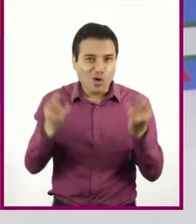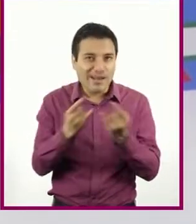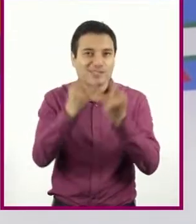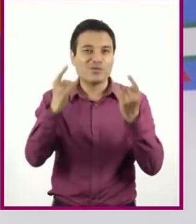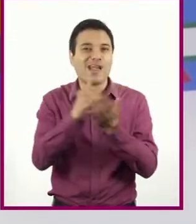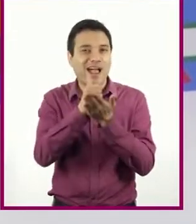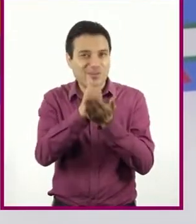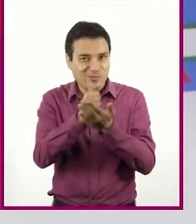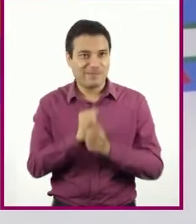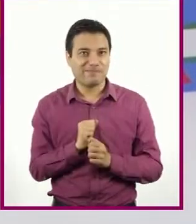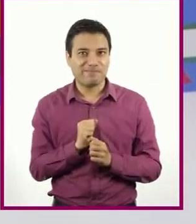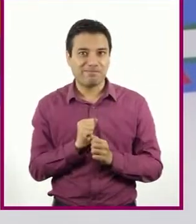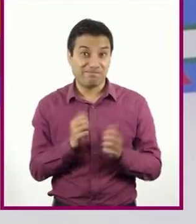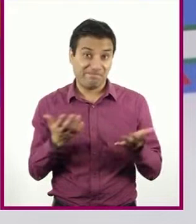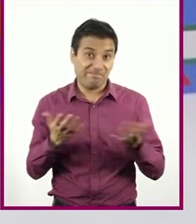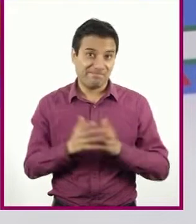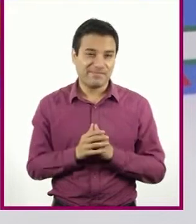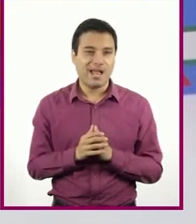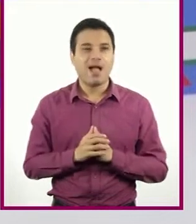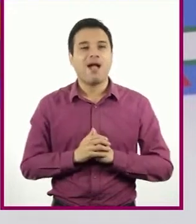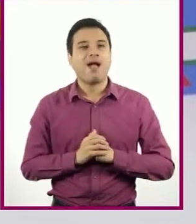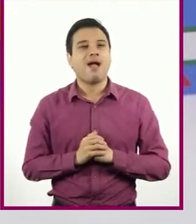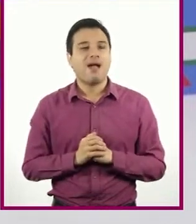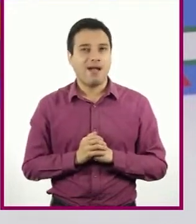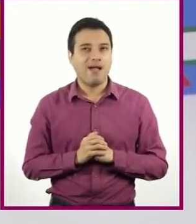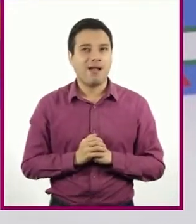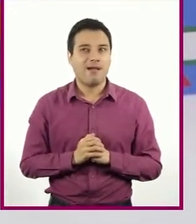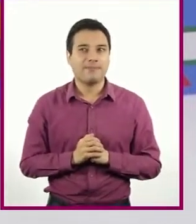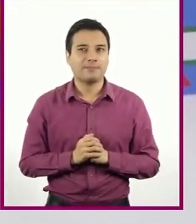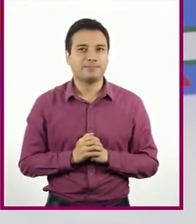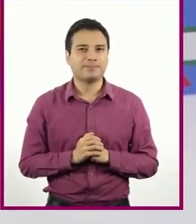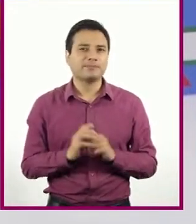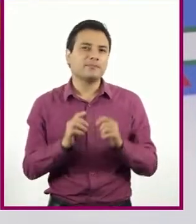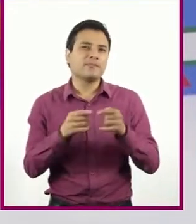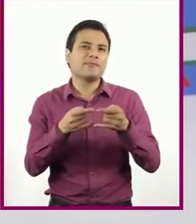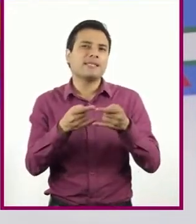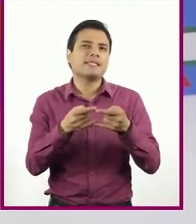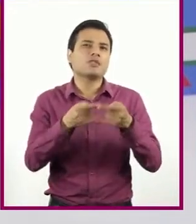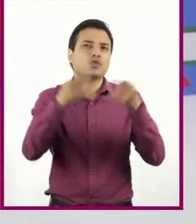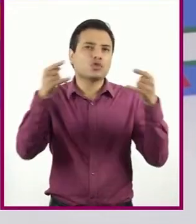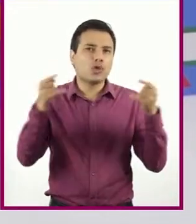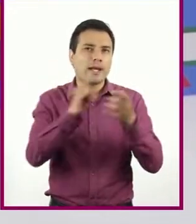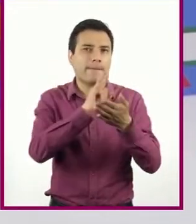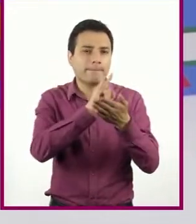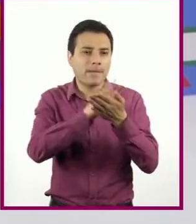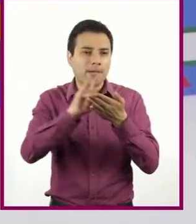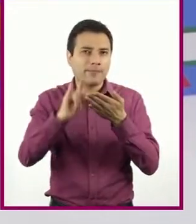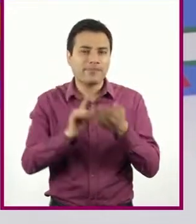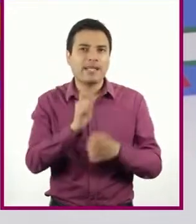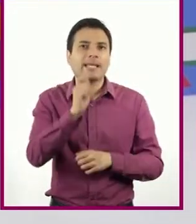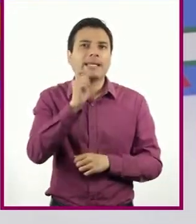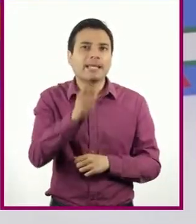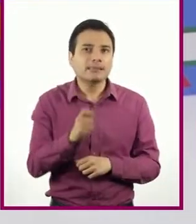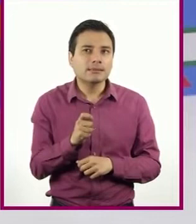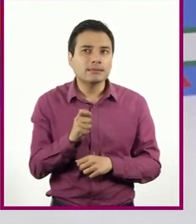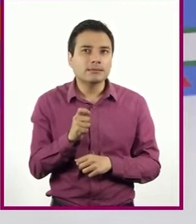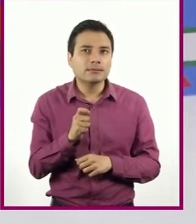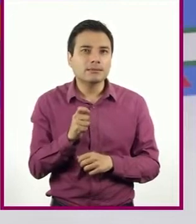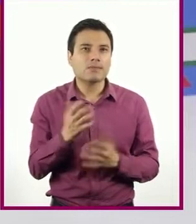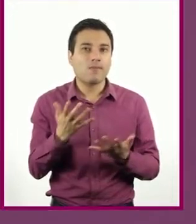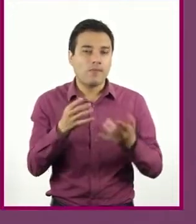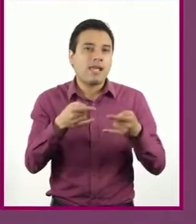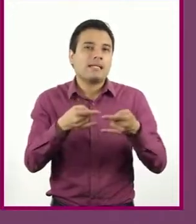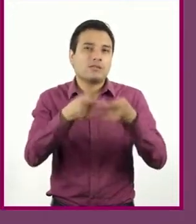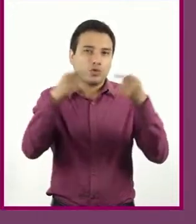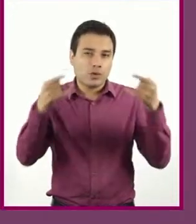del mito. Entonces, profesor, ¿la historieta es una manera de contarnos las historias o de recrearnos sucesos